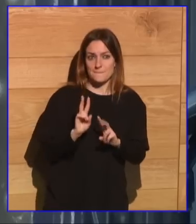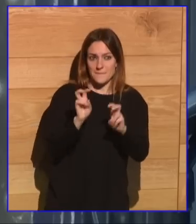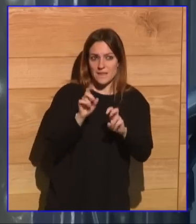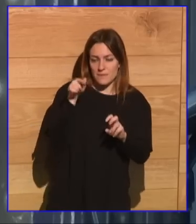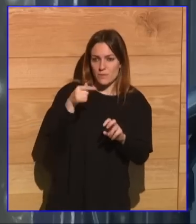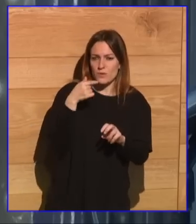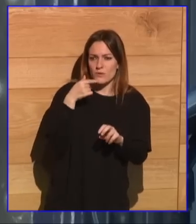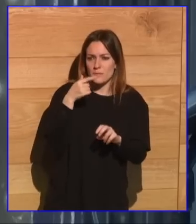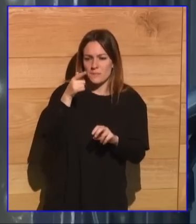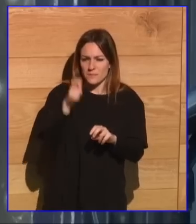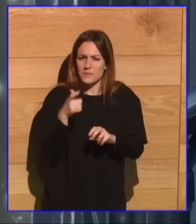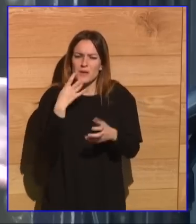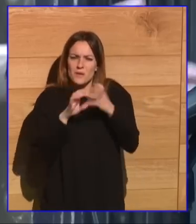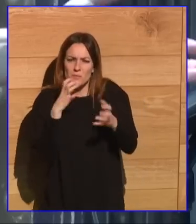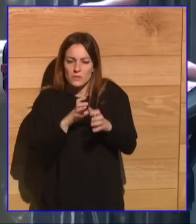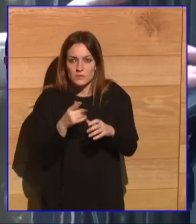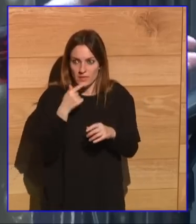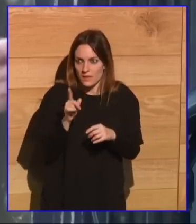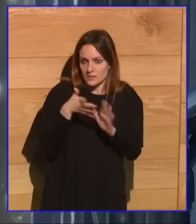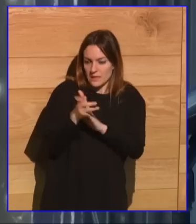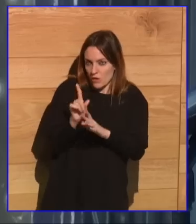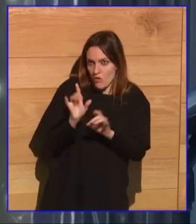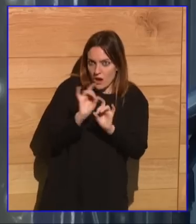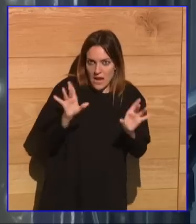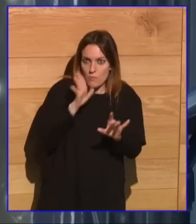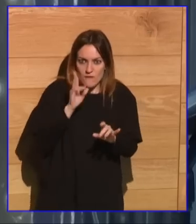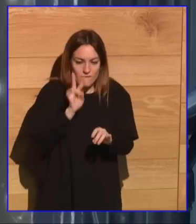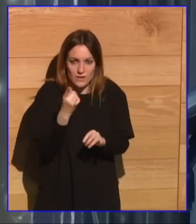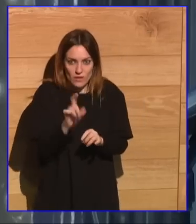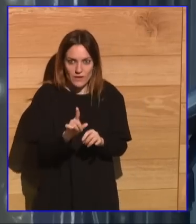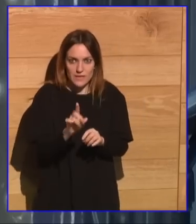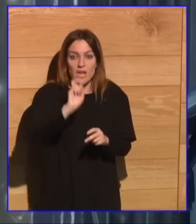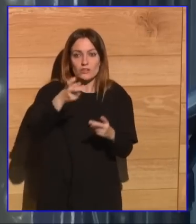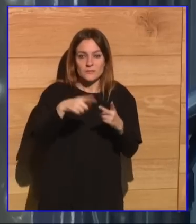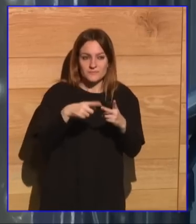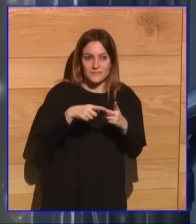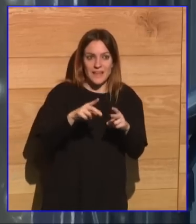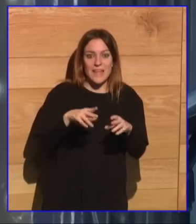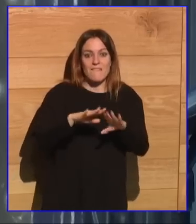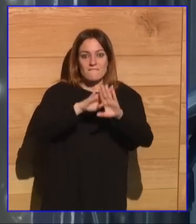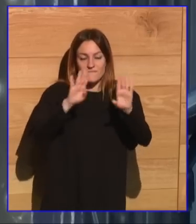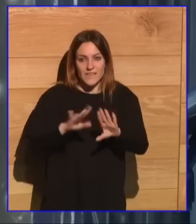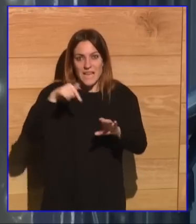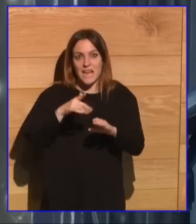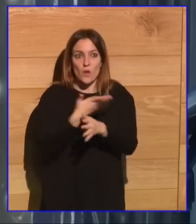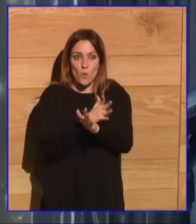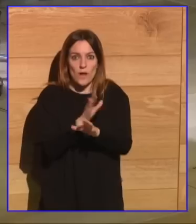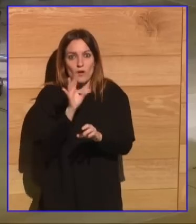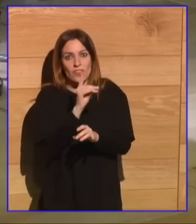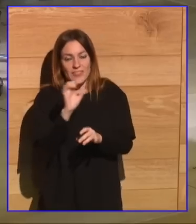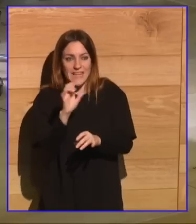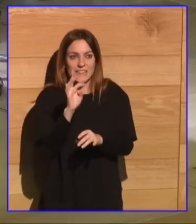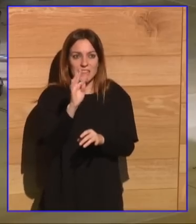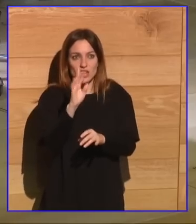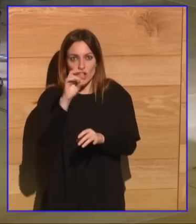primeros minutos no tienes que ver nada porque son... Y la otra es el final de Juego de Tronos, que tampoco tienes que ver nada porque es que la es... famosa batalla